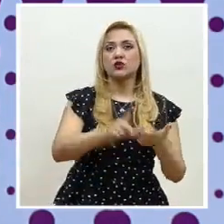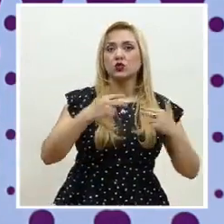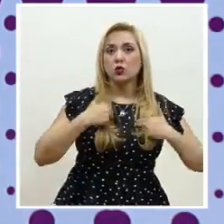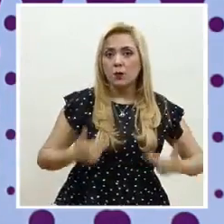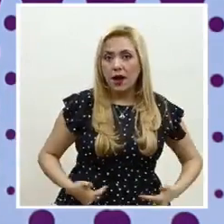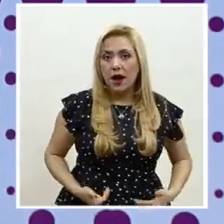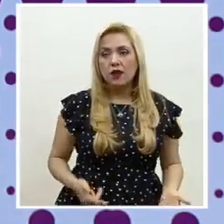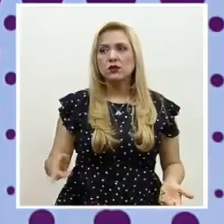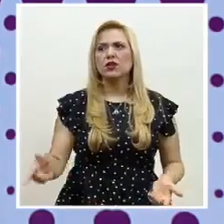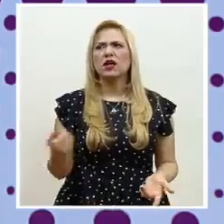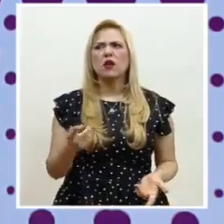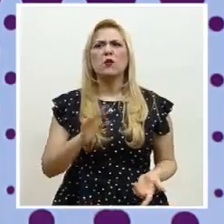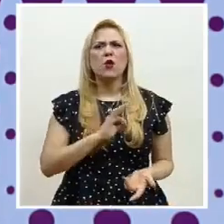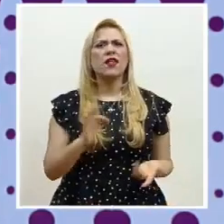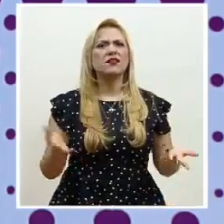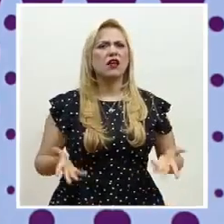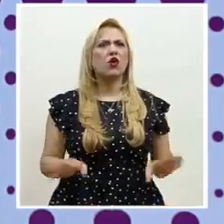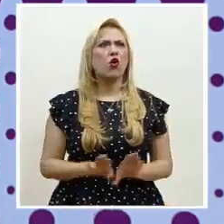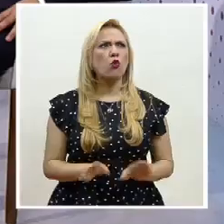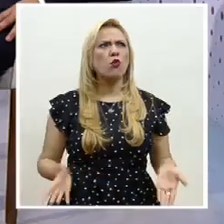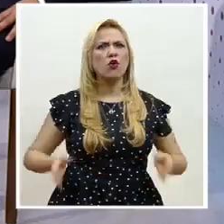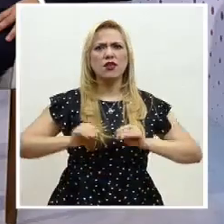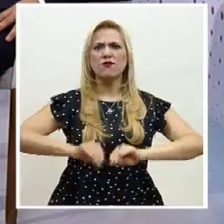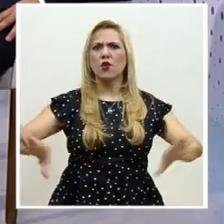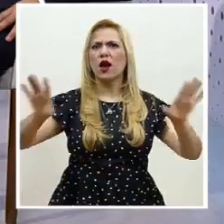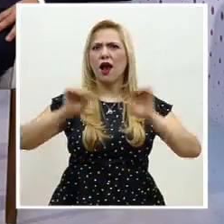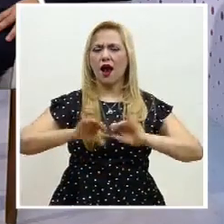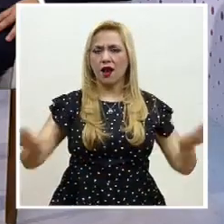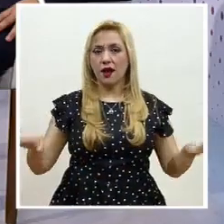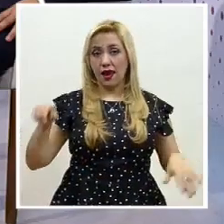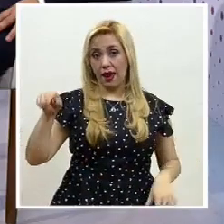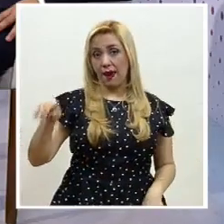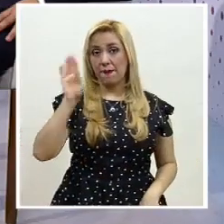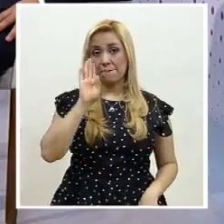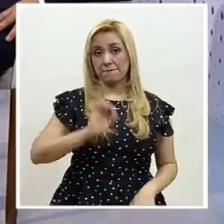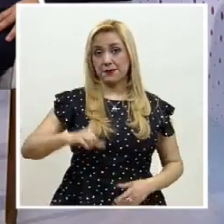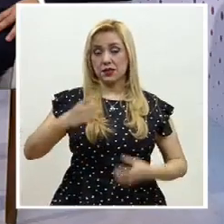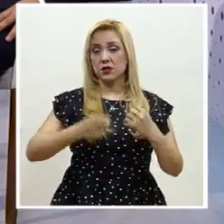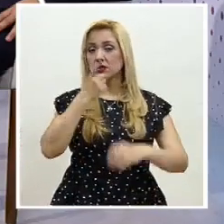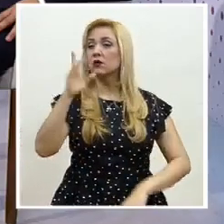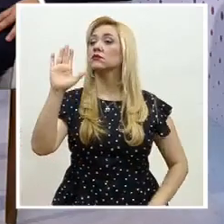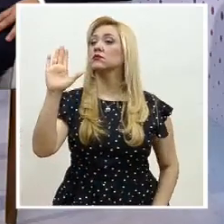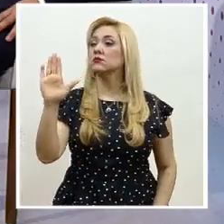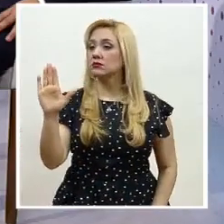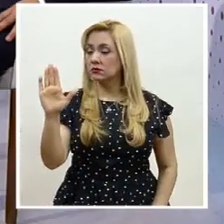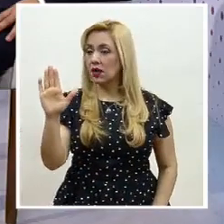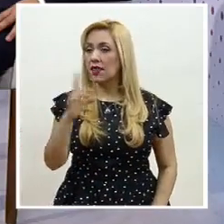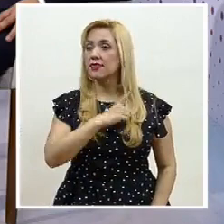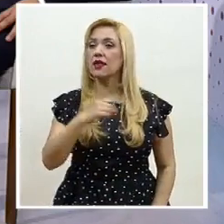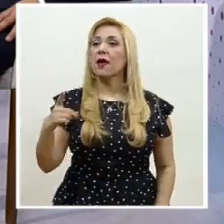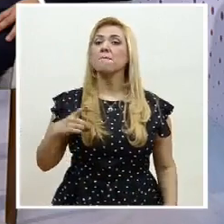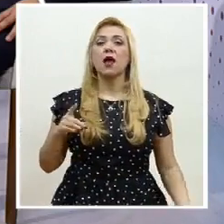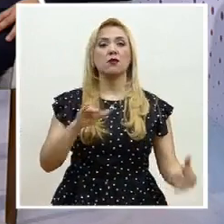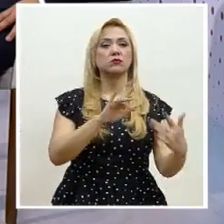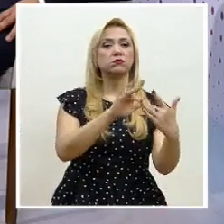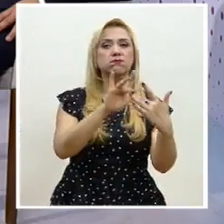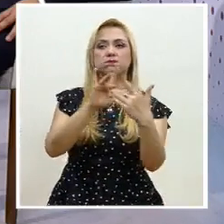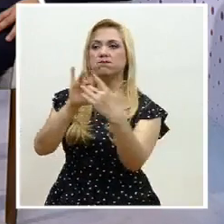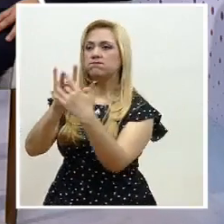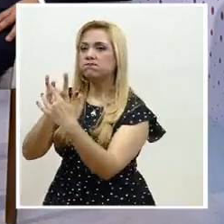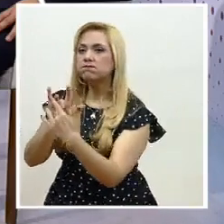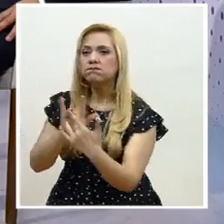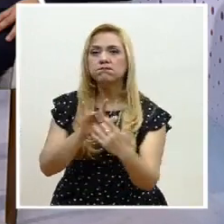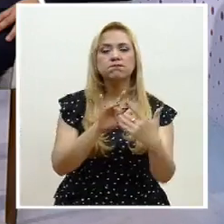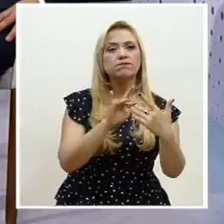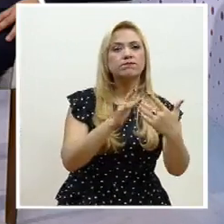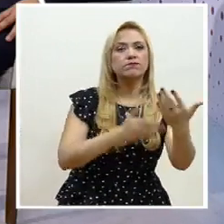divulgar? Entonces, a esa pregunta el ministro dijo, bueno, la ponencia debe crear un vaso comunicante con la sociedad. ¿Y cómo se crea un